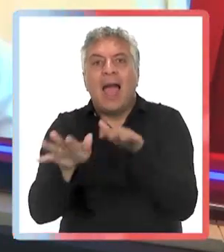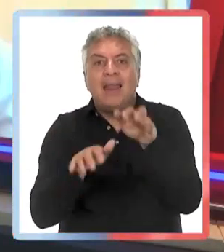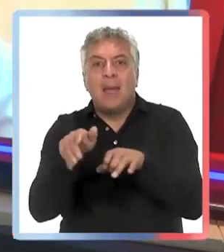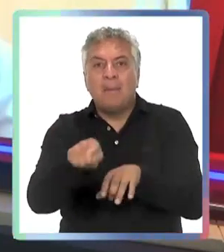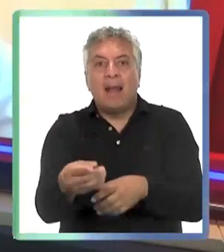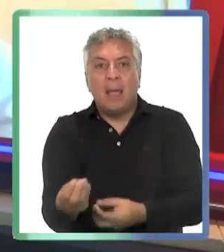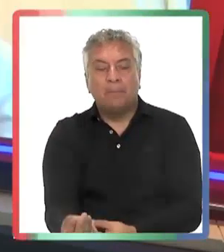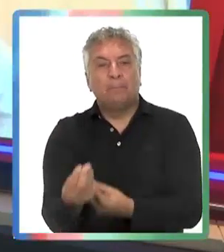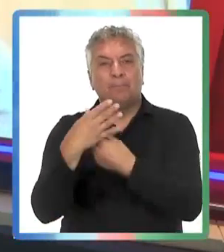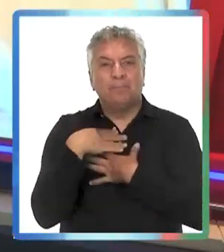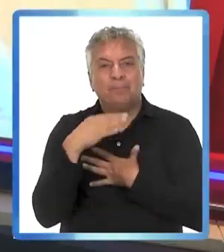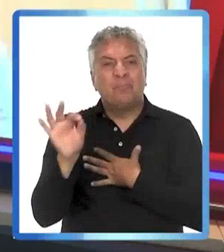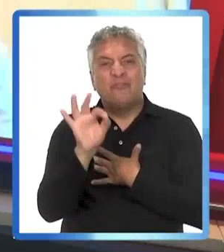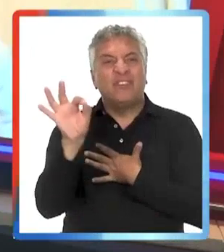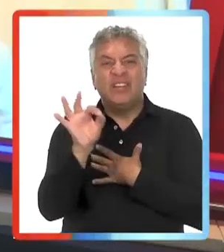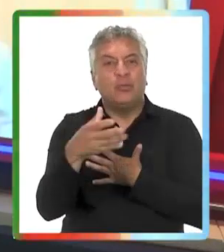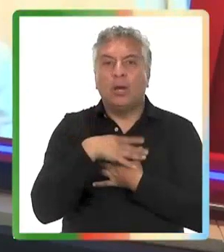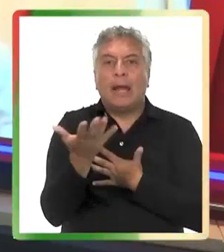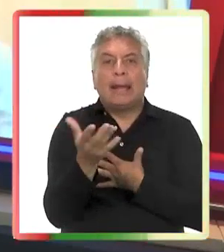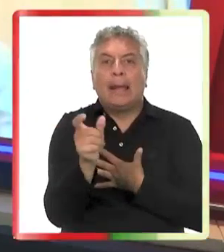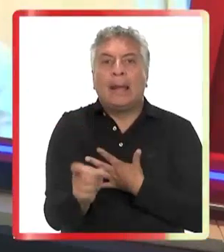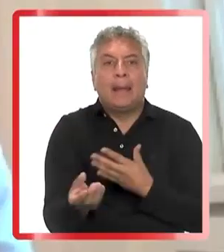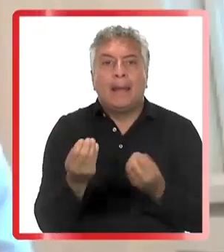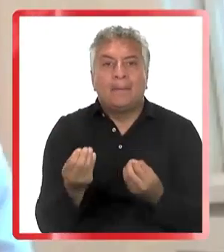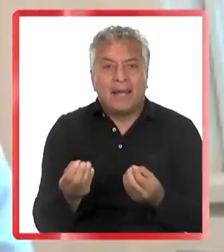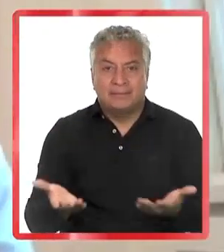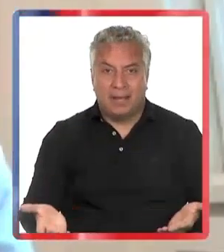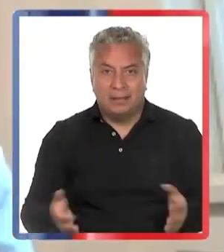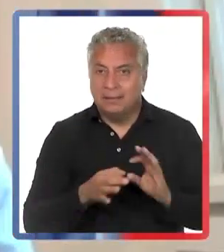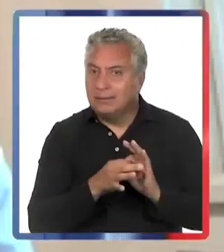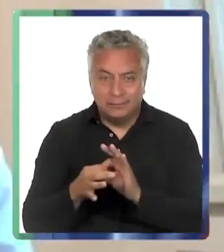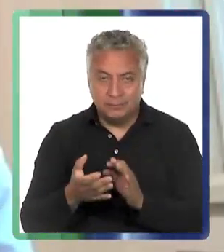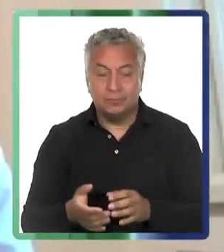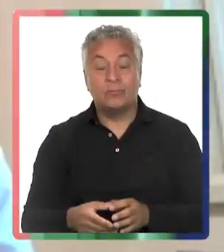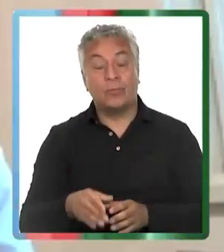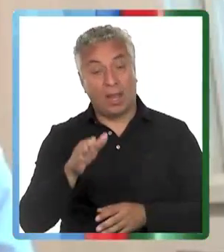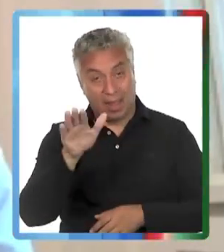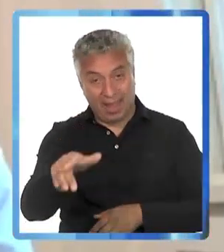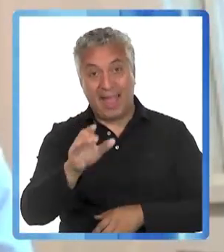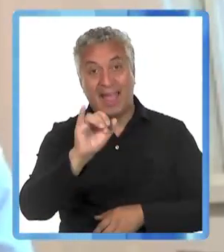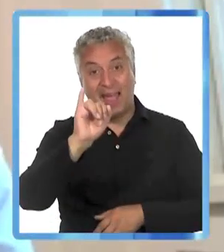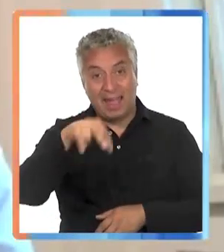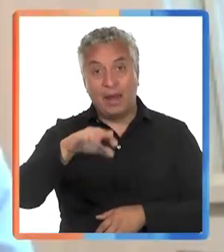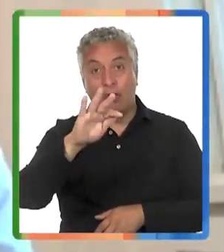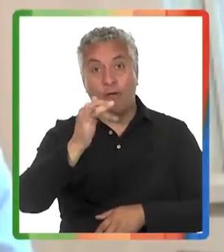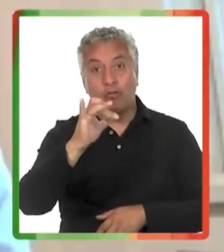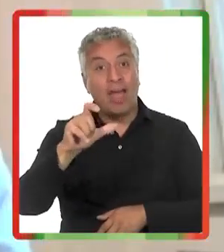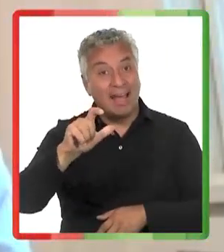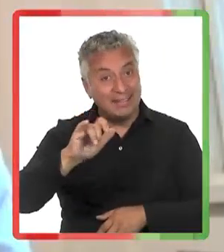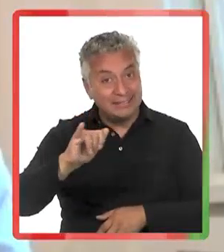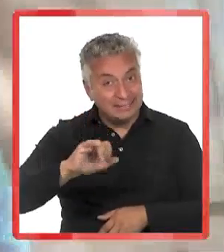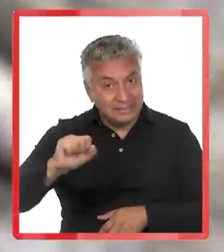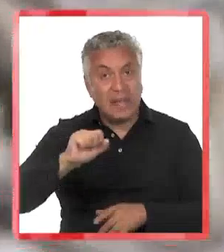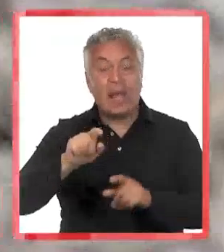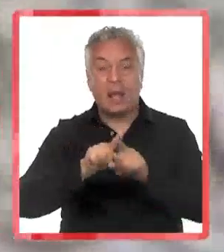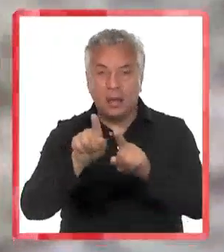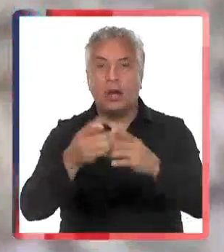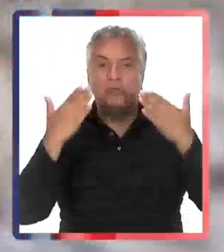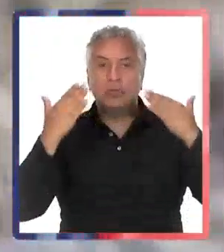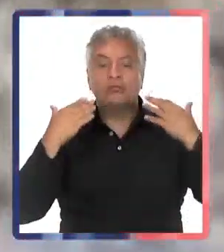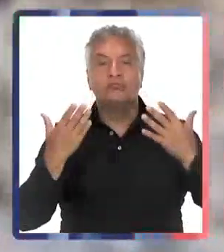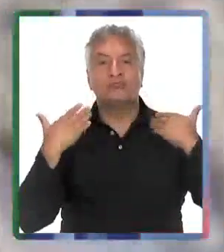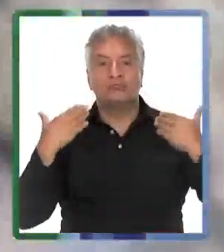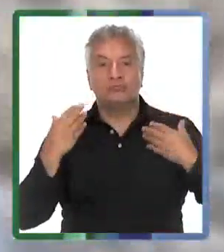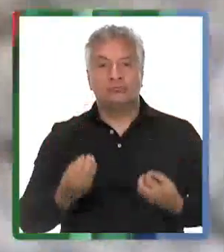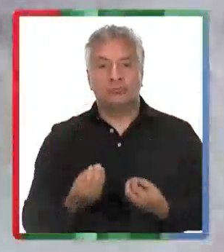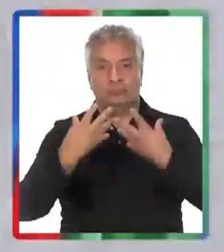cuerpo de los animales cuando se infectan con este virus? Bueno, el virus de influenza se une a ciertos receptores celulares que